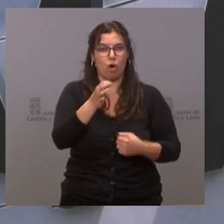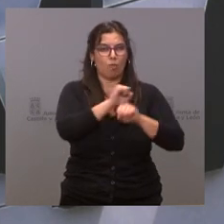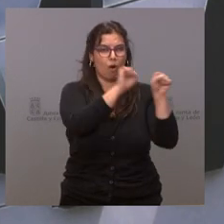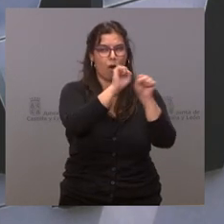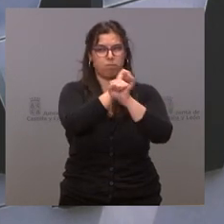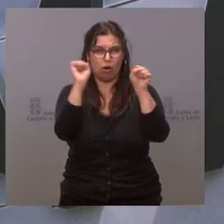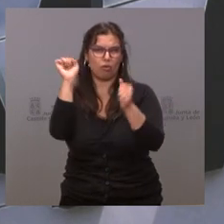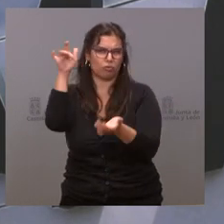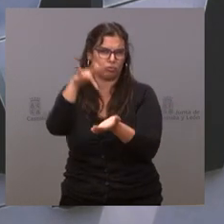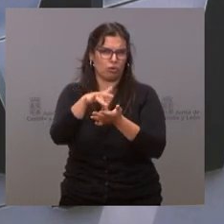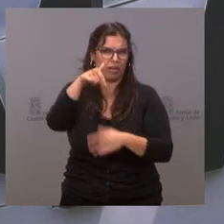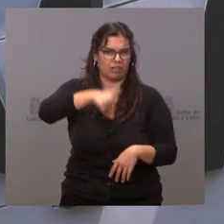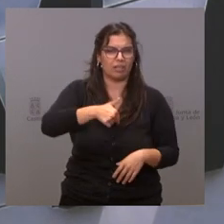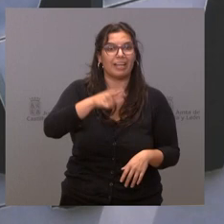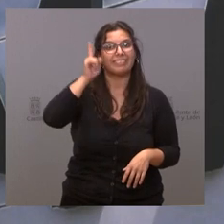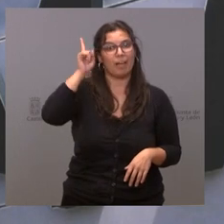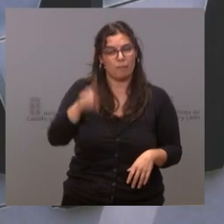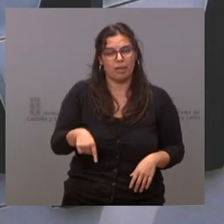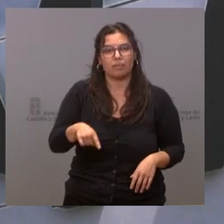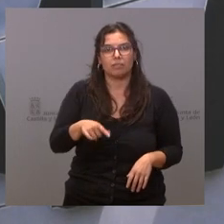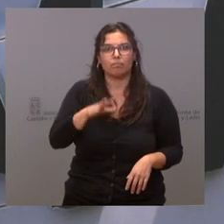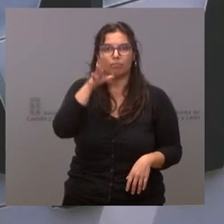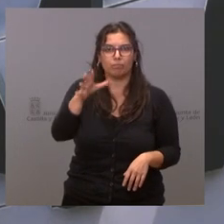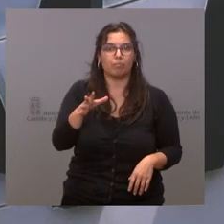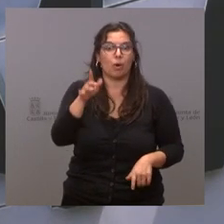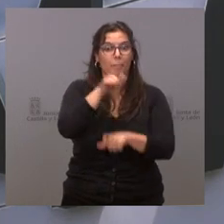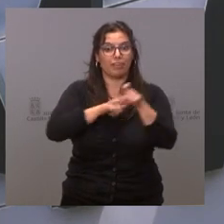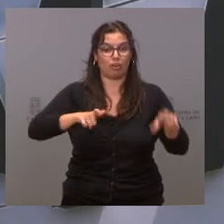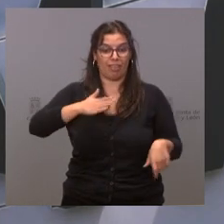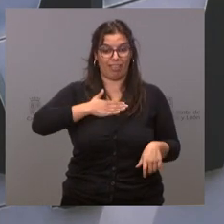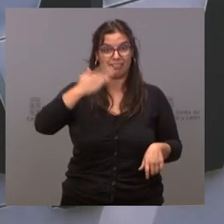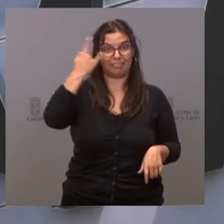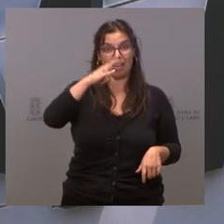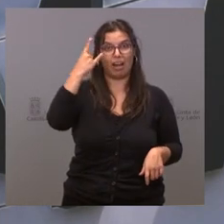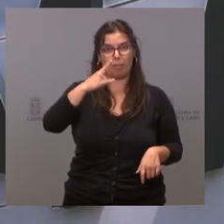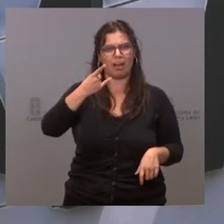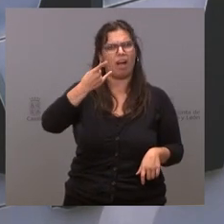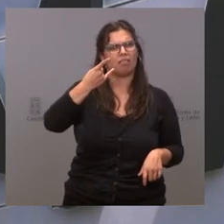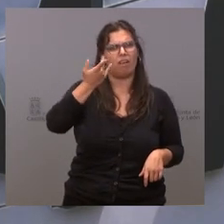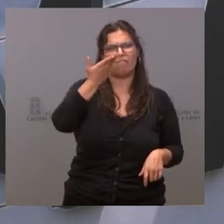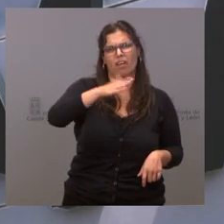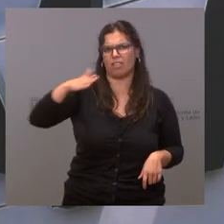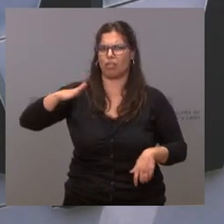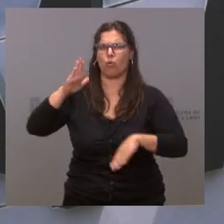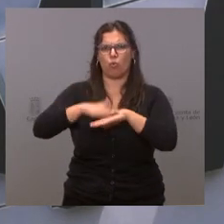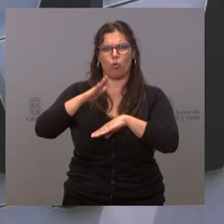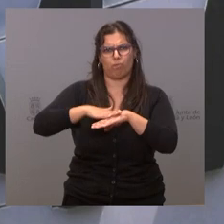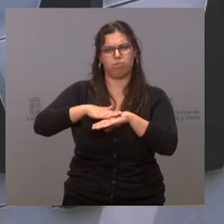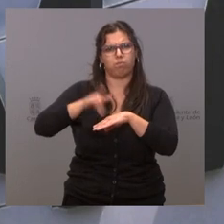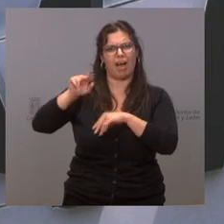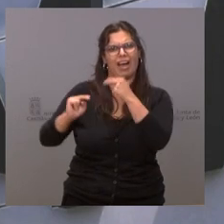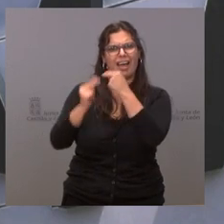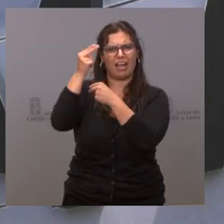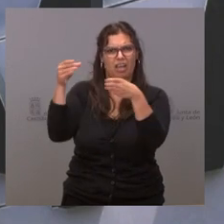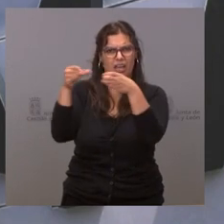que aquí sufrimos sino porque han sido muchísimas las personas de salamanca que han fallecido a manos de la banda